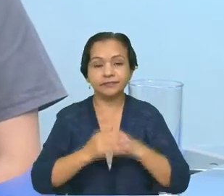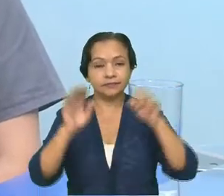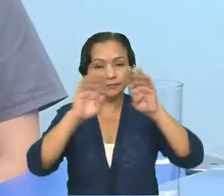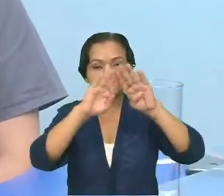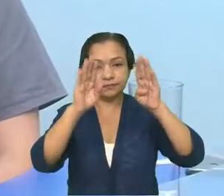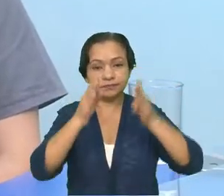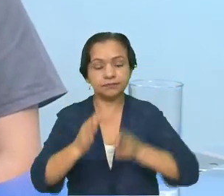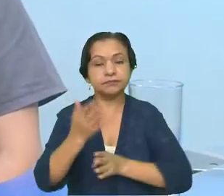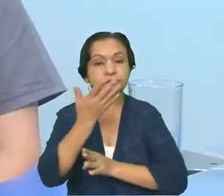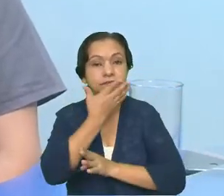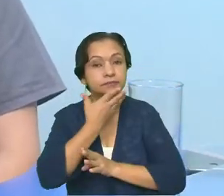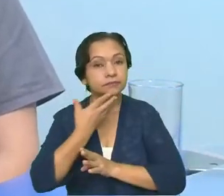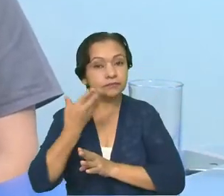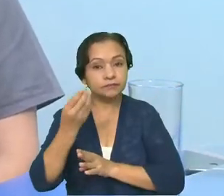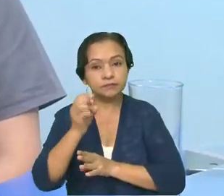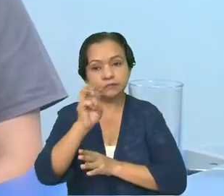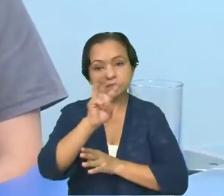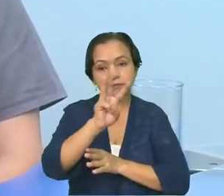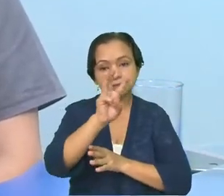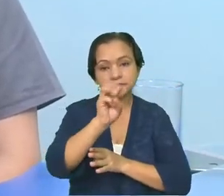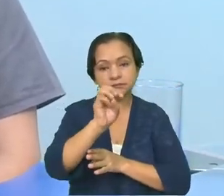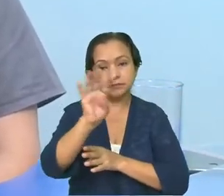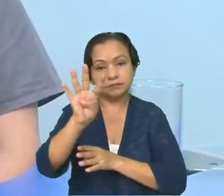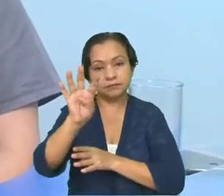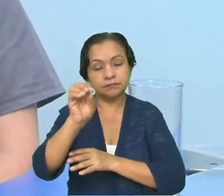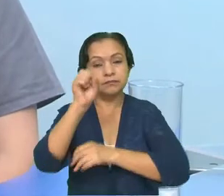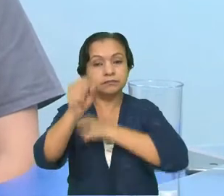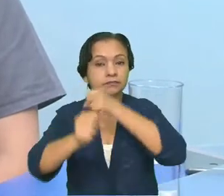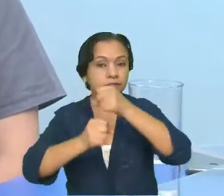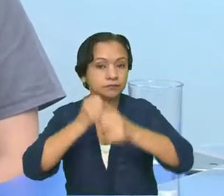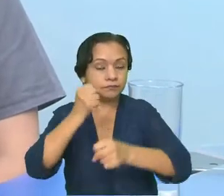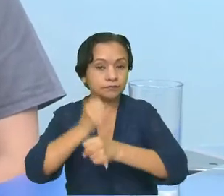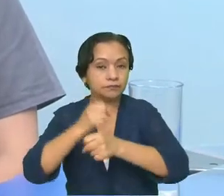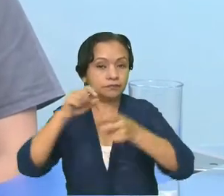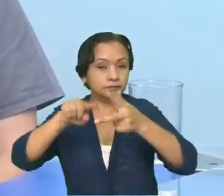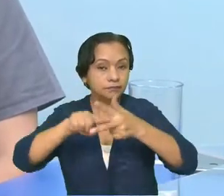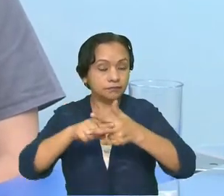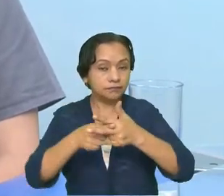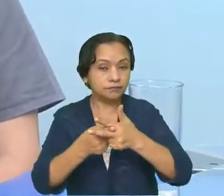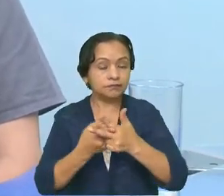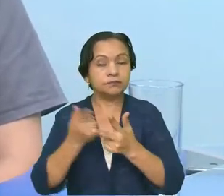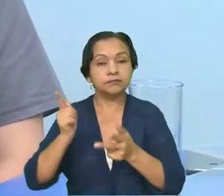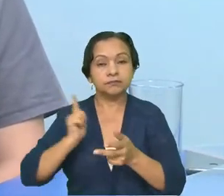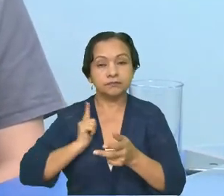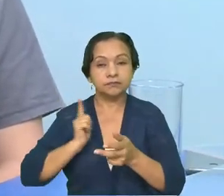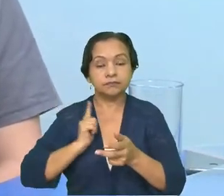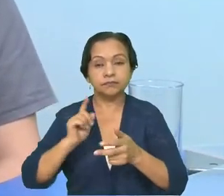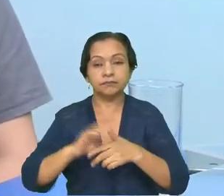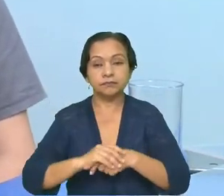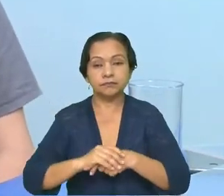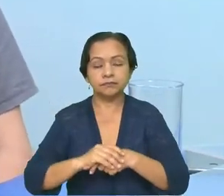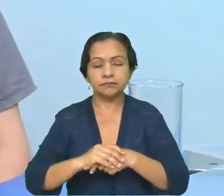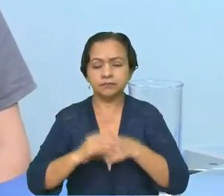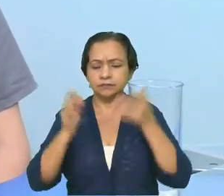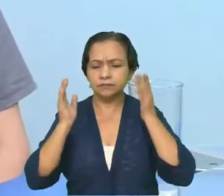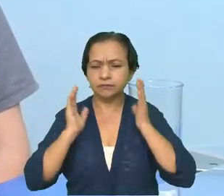mujer joven, 30, 40 años, que empieza a presentar